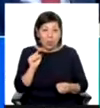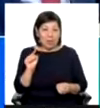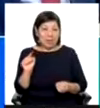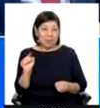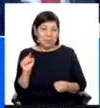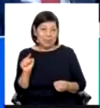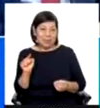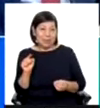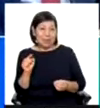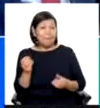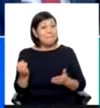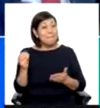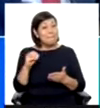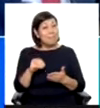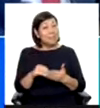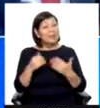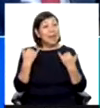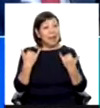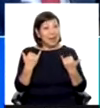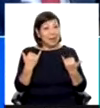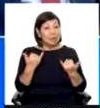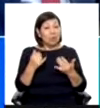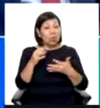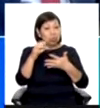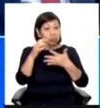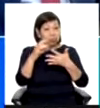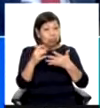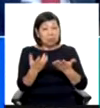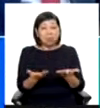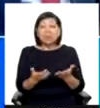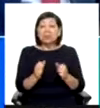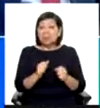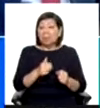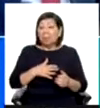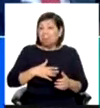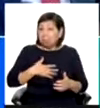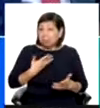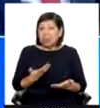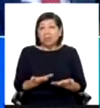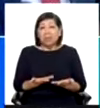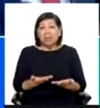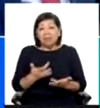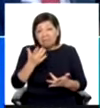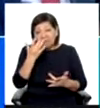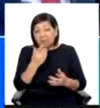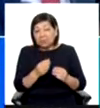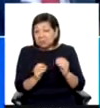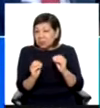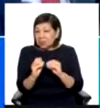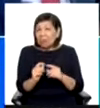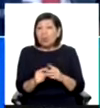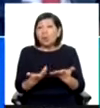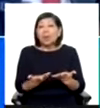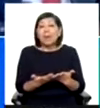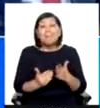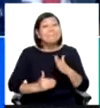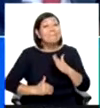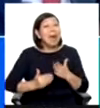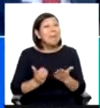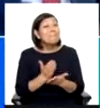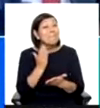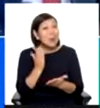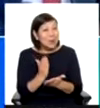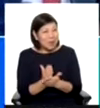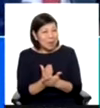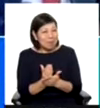Y adicionalmente a esto, estas variedades son tolerantes a las enfermedades. ¿Ya? Porque uno de los grandes problemas que